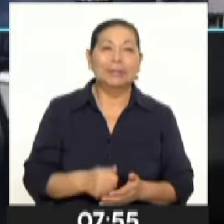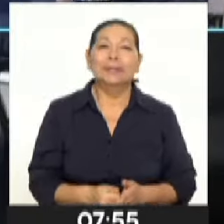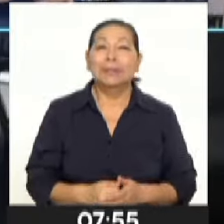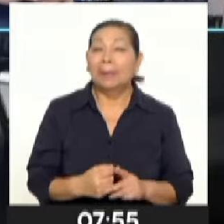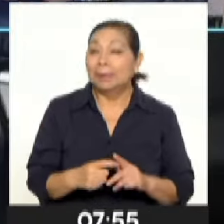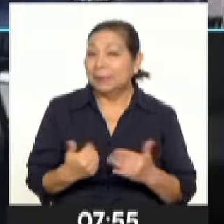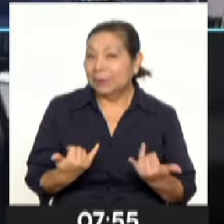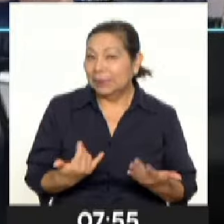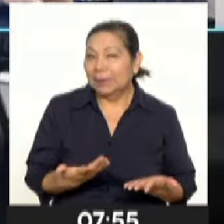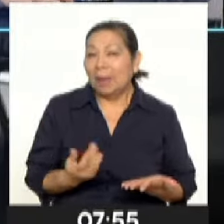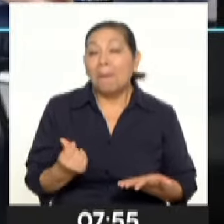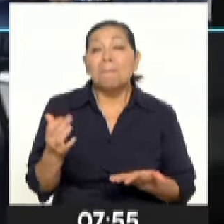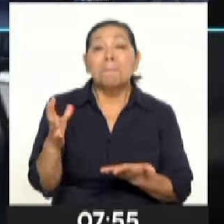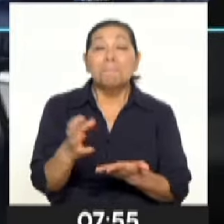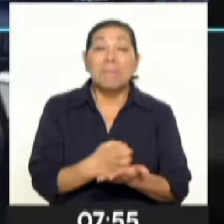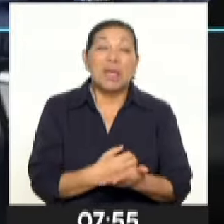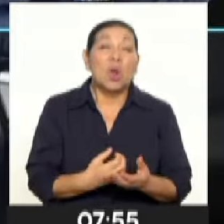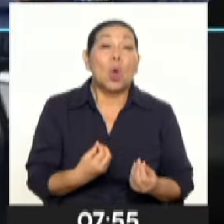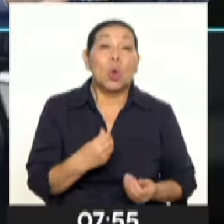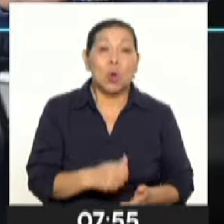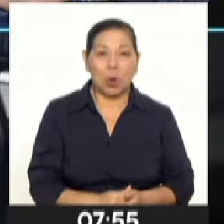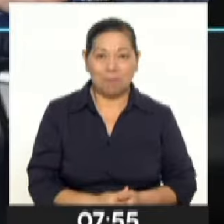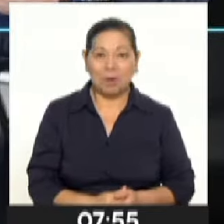se habla mucho del tema de los retiros, ¿sí?